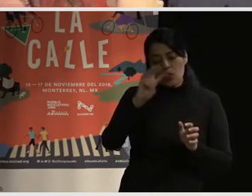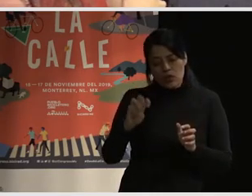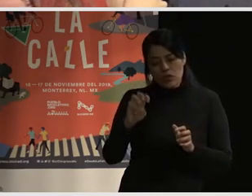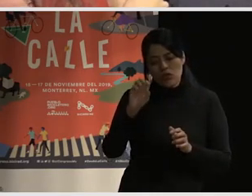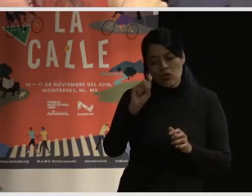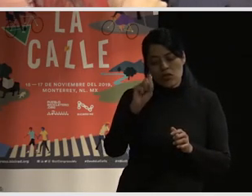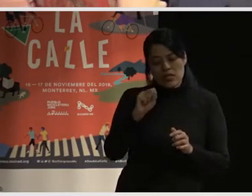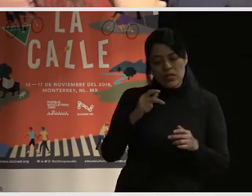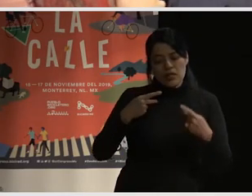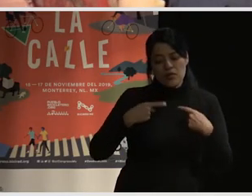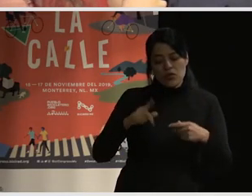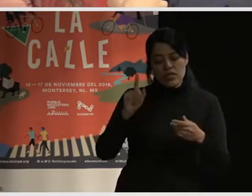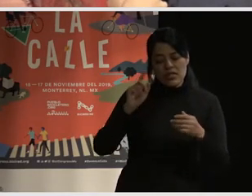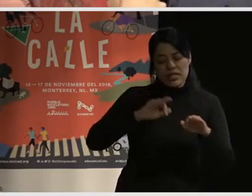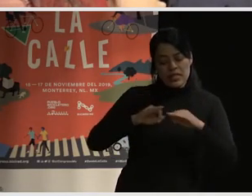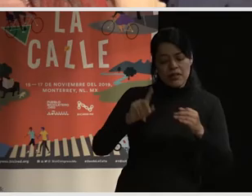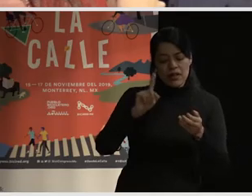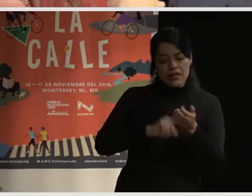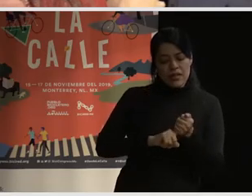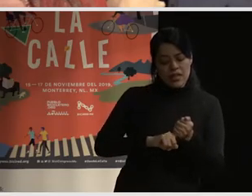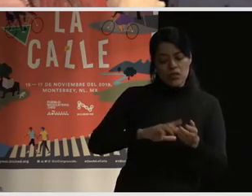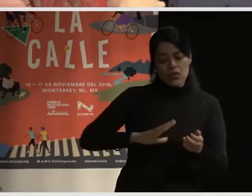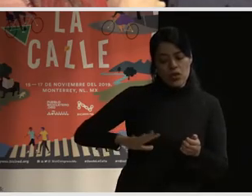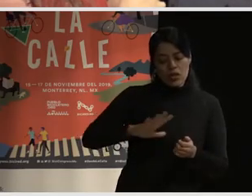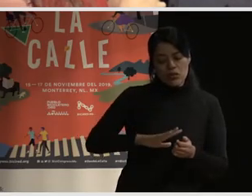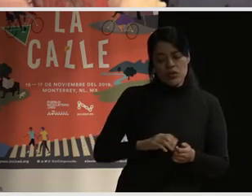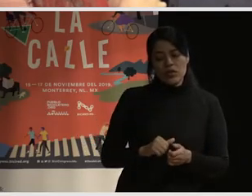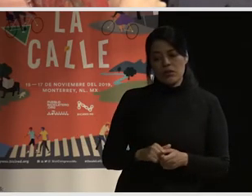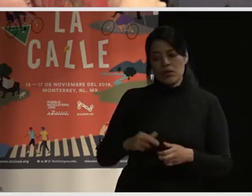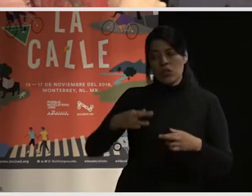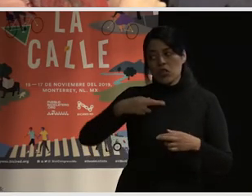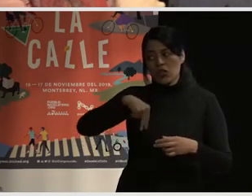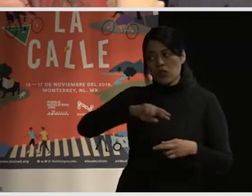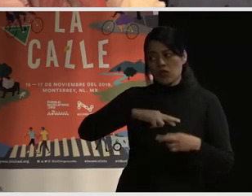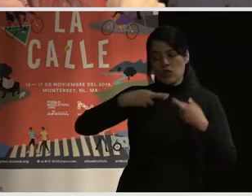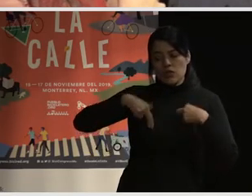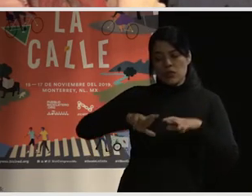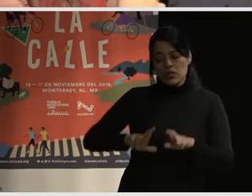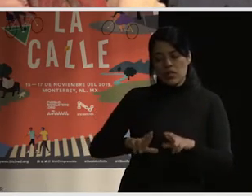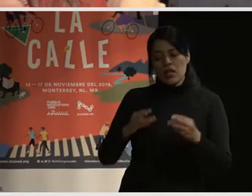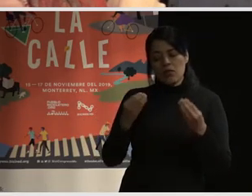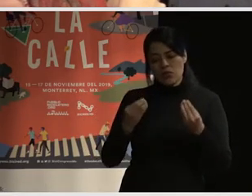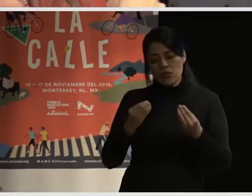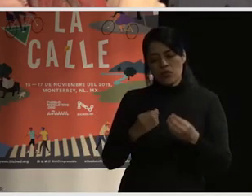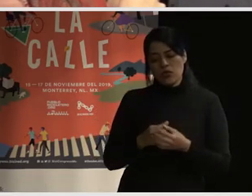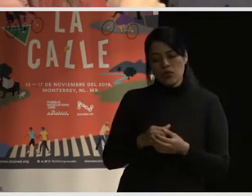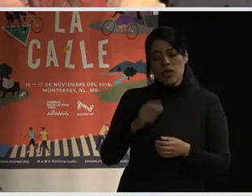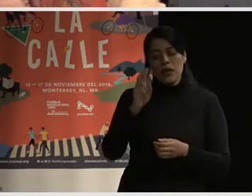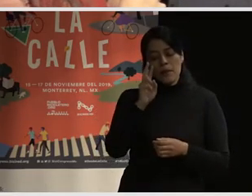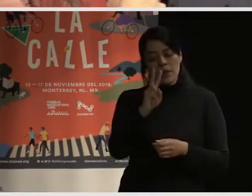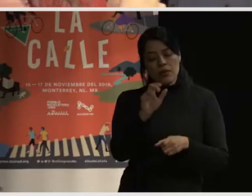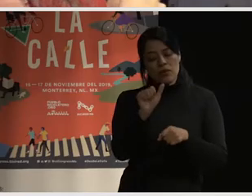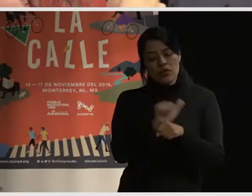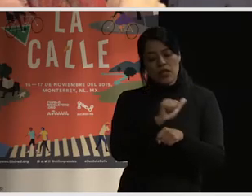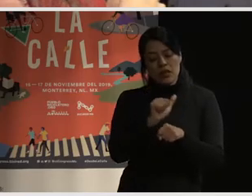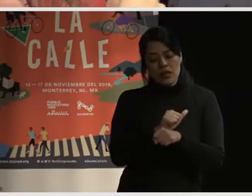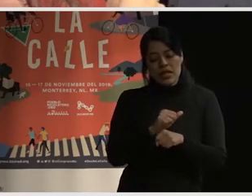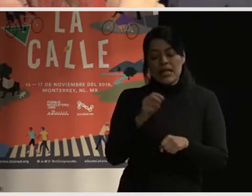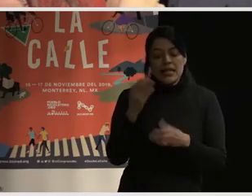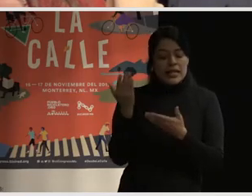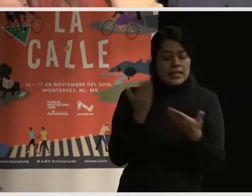municipio entonces realmente representamos mucho y ahí también estamos viendo el vehículo que llegue con más de tres